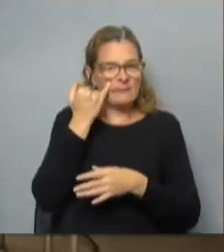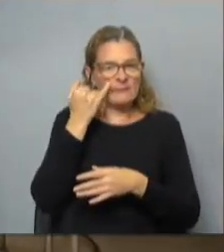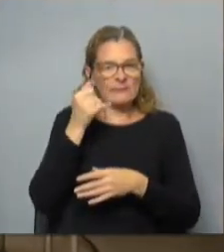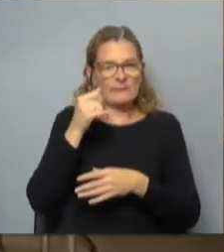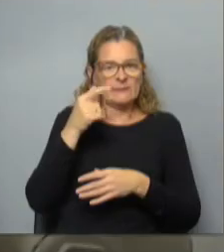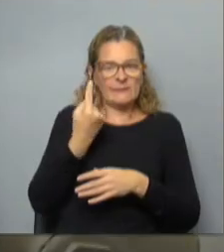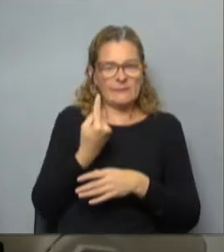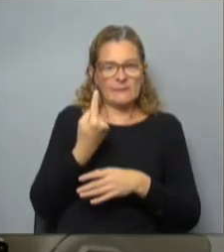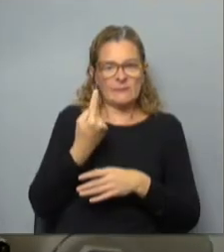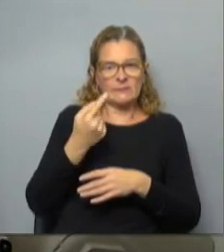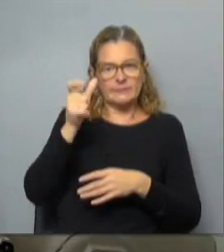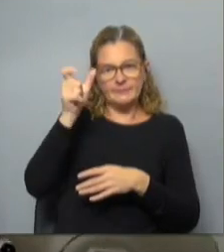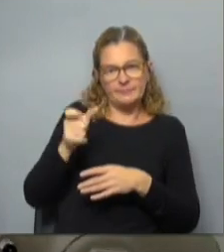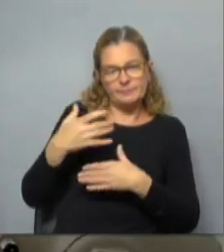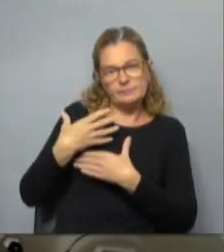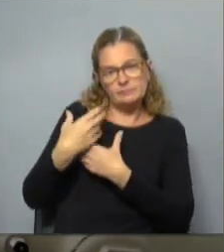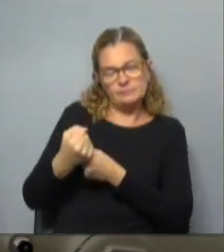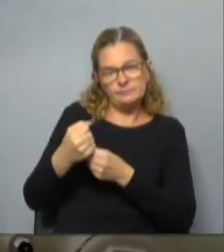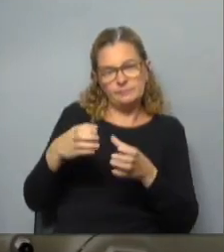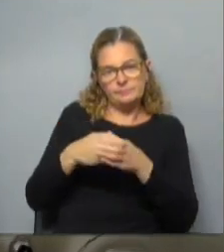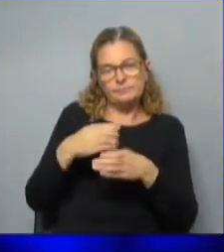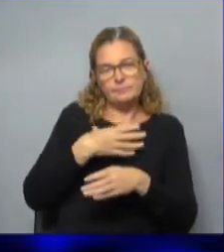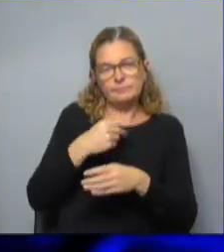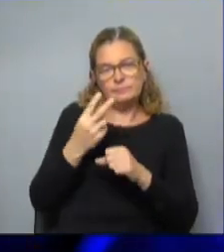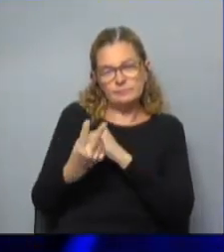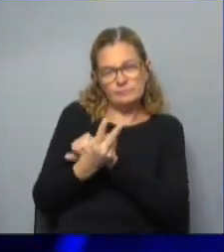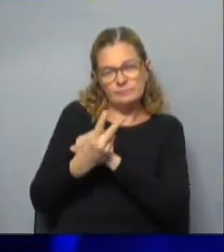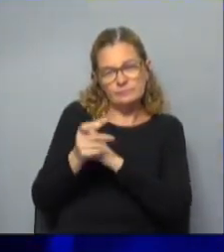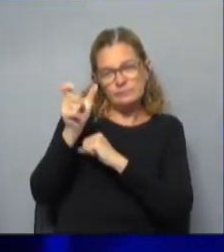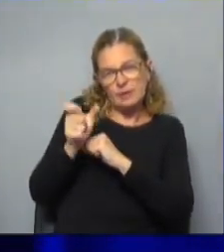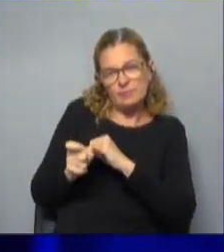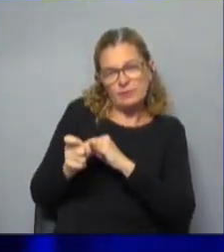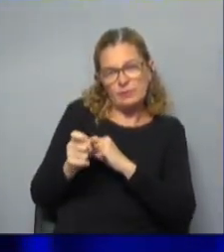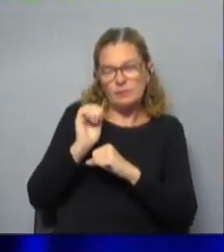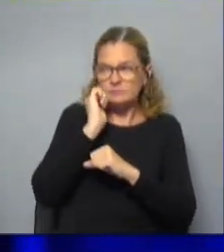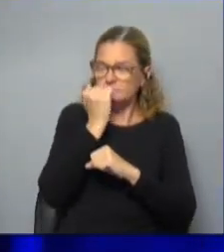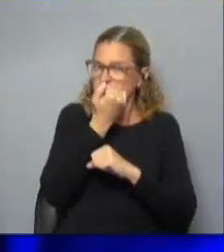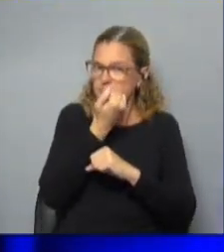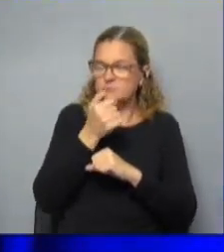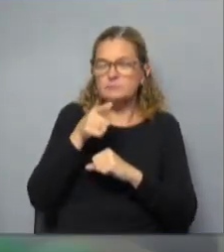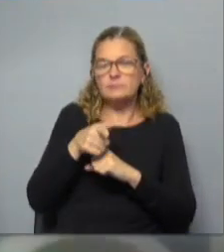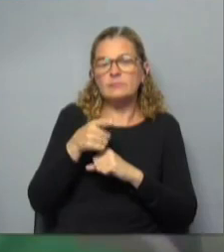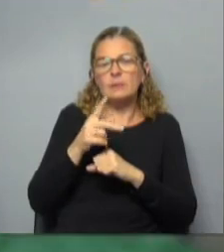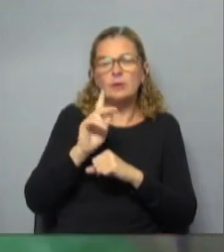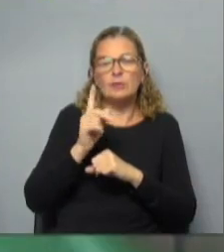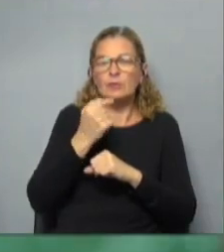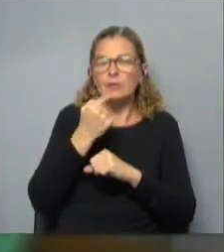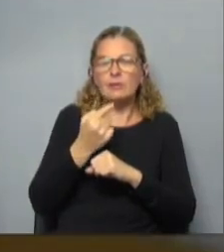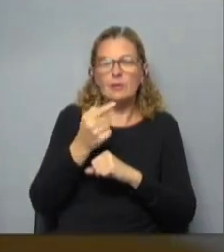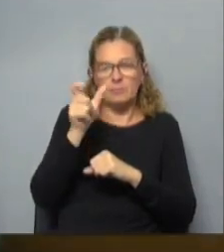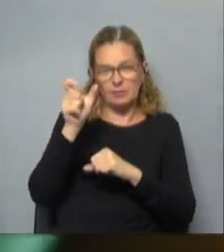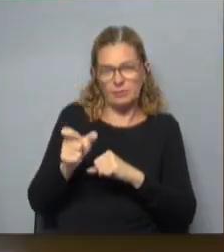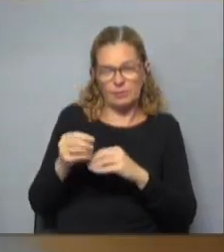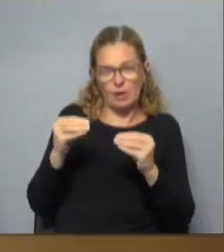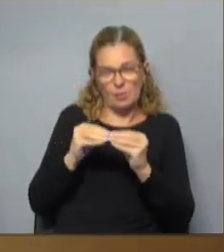una de nuestras militantes consideramos primordial proteger la identidad y la confidencialidad del caso para no revictimizar a